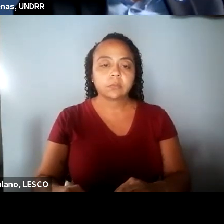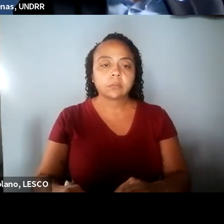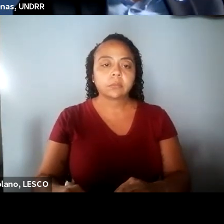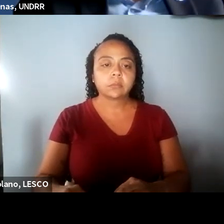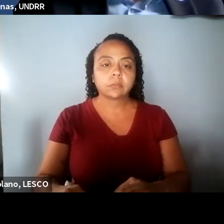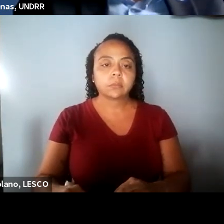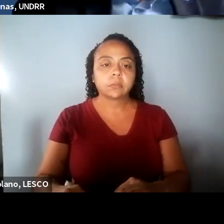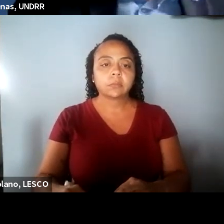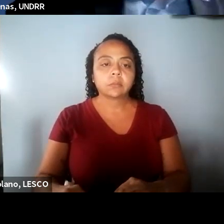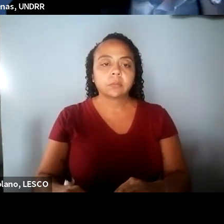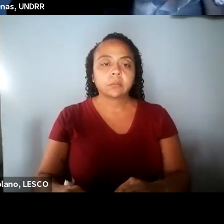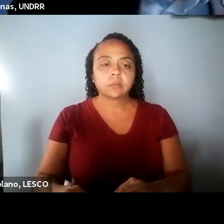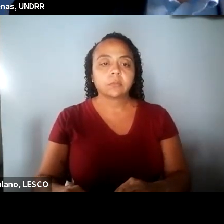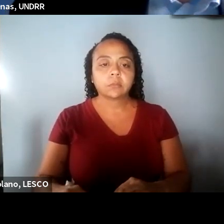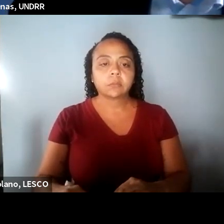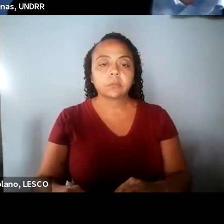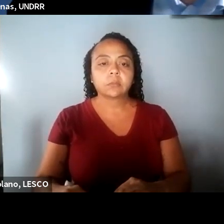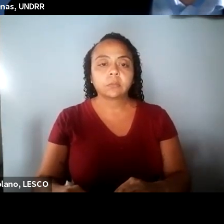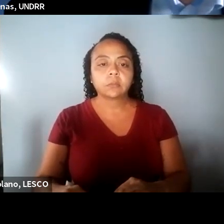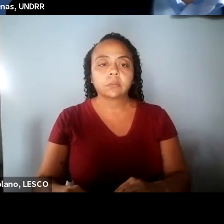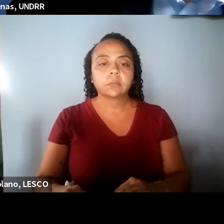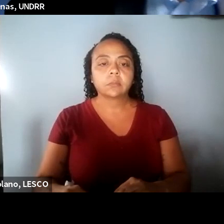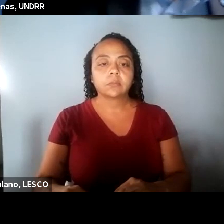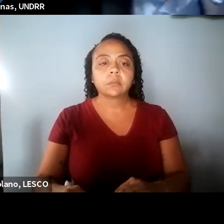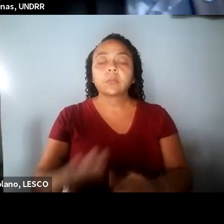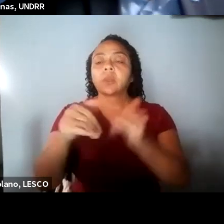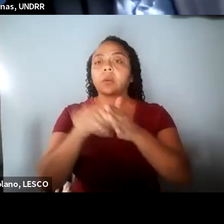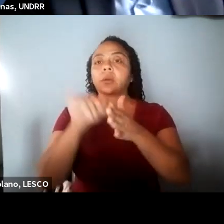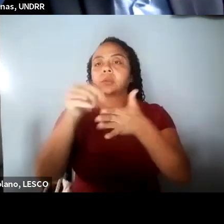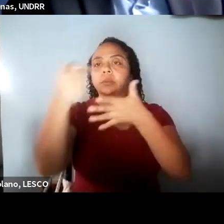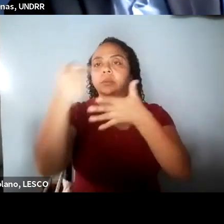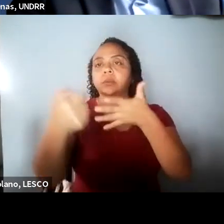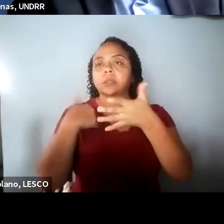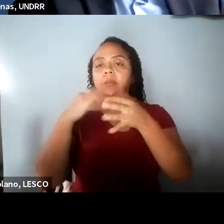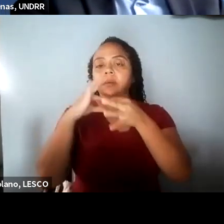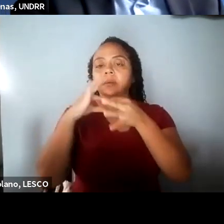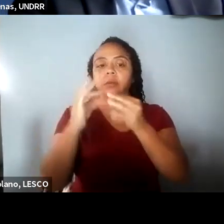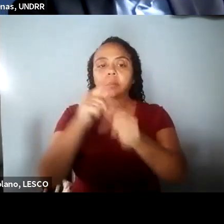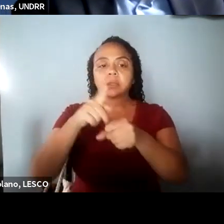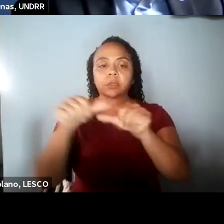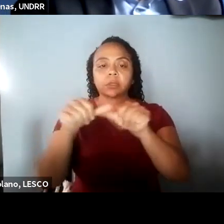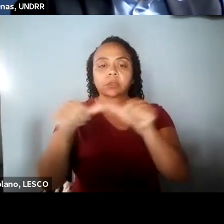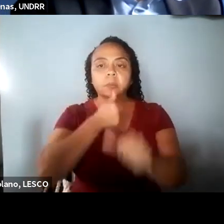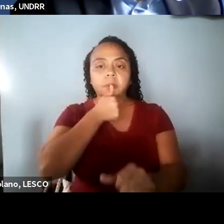y poder manejar todos estos aspectos que tienen que ver con la participación del sector privado